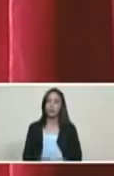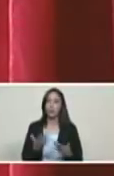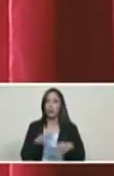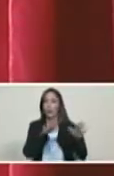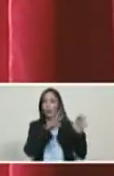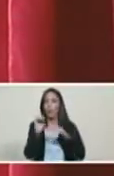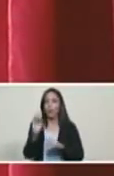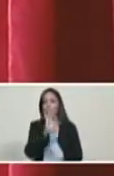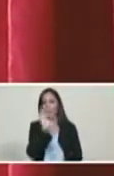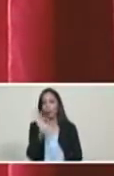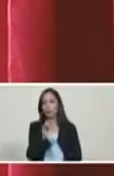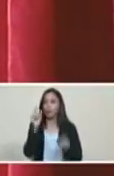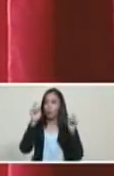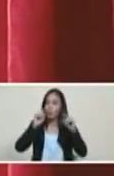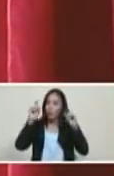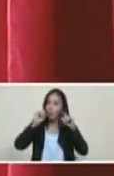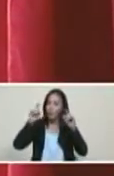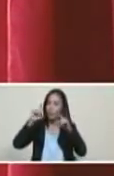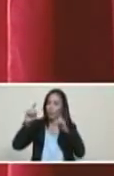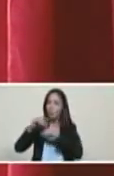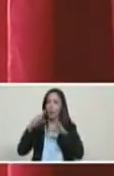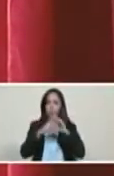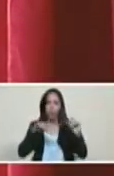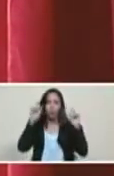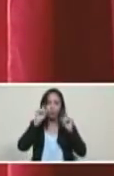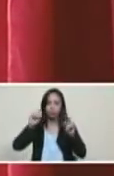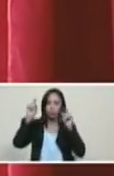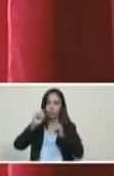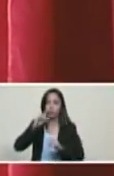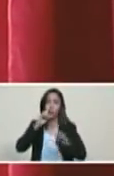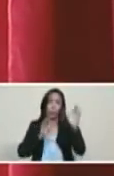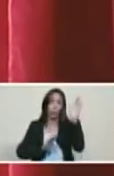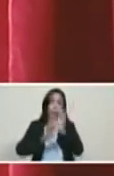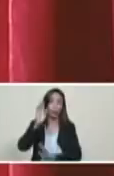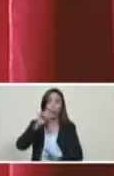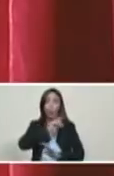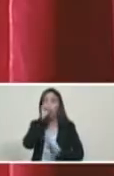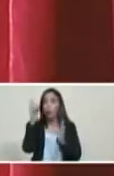de escolaridad y tenemos que ir a la meta.